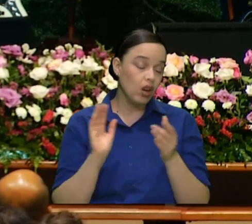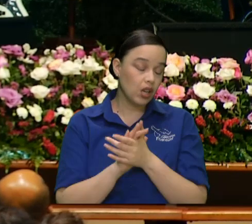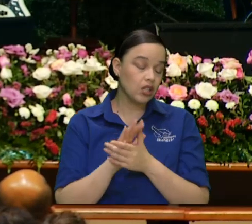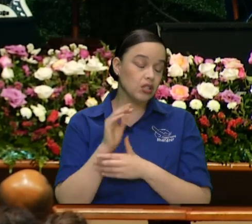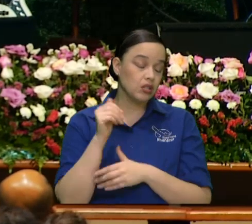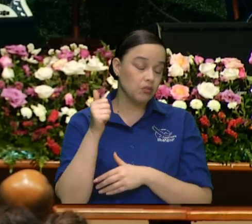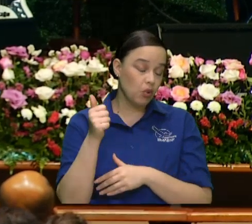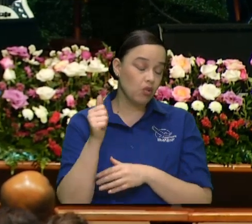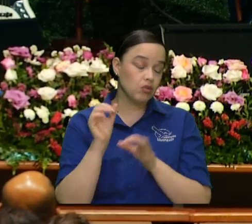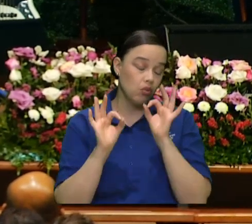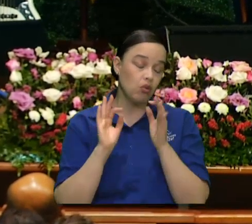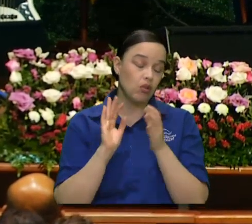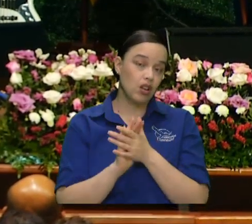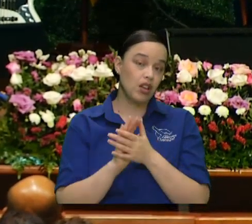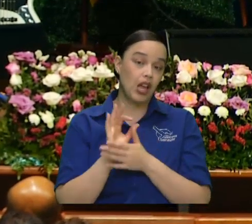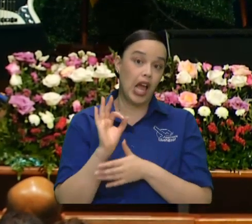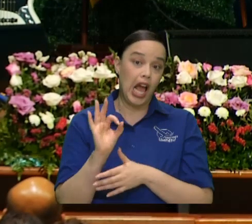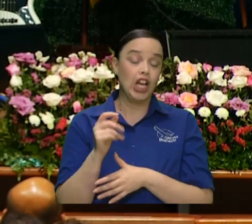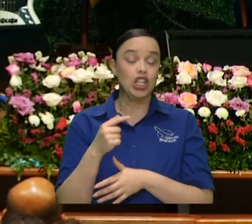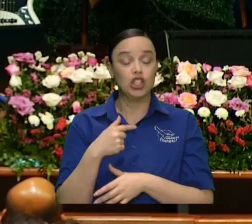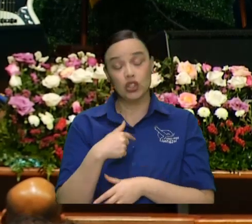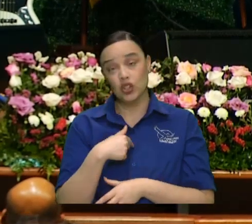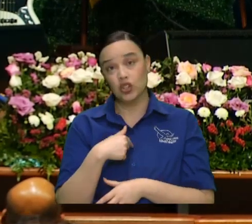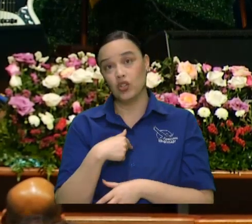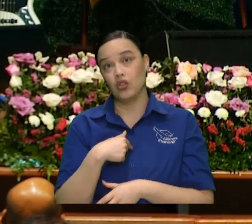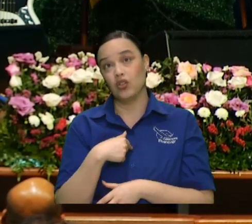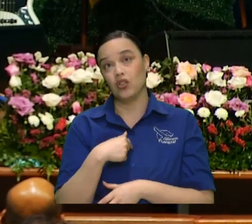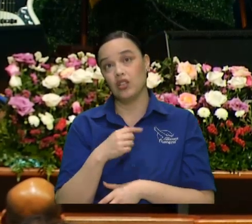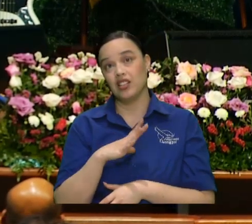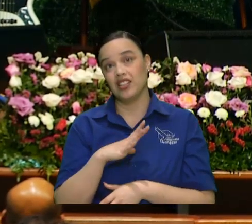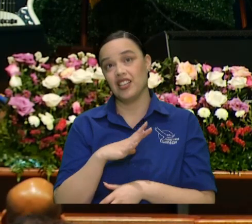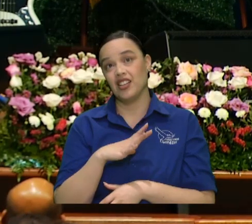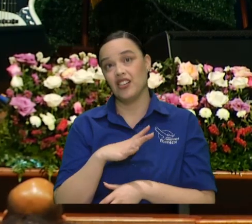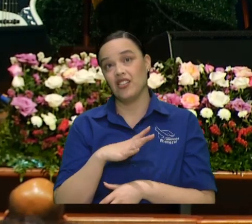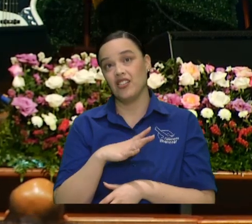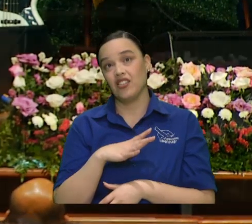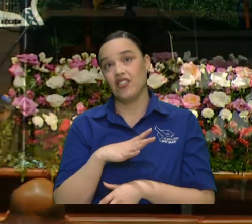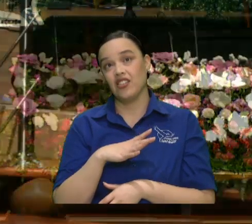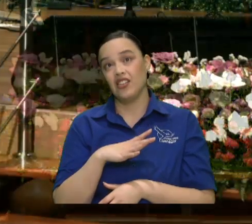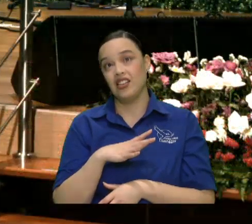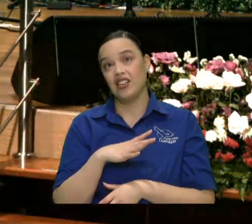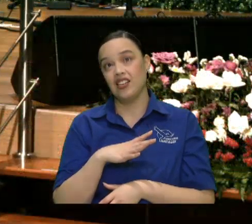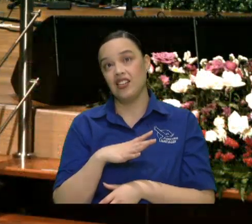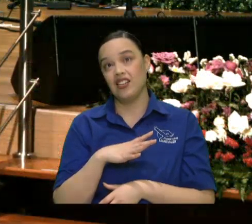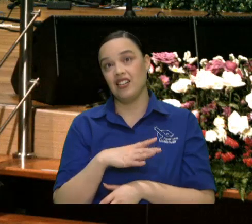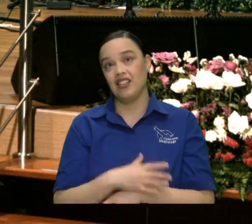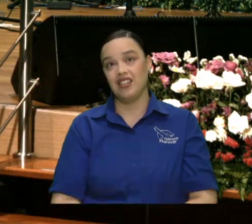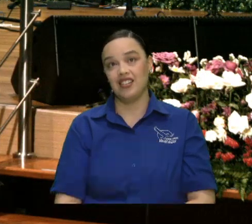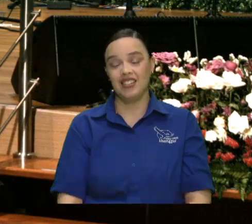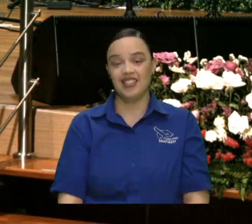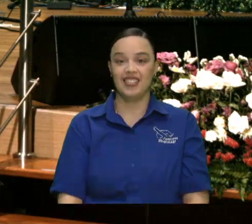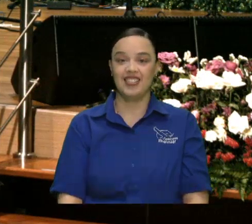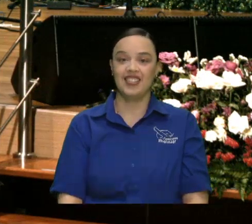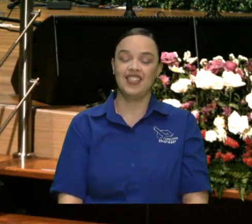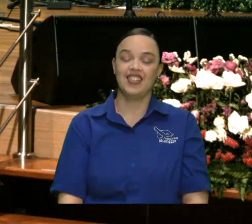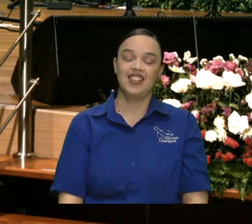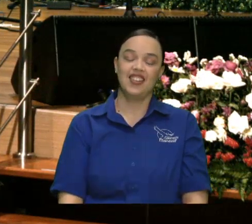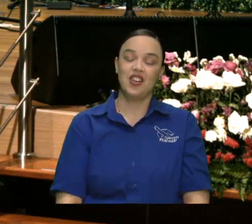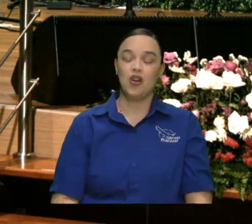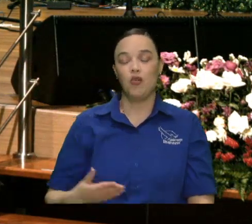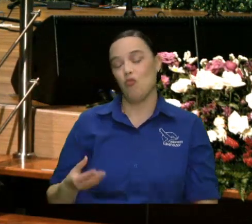sólo 18 hijos estudiantes que tú así que tranquila contigo llegar a 20 y si querés 30 verdad